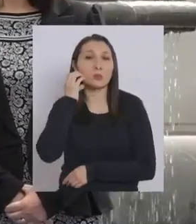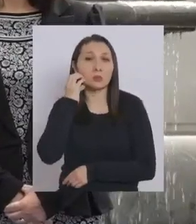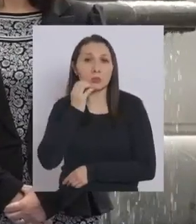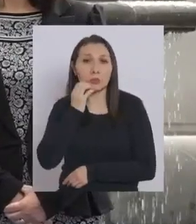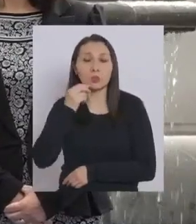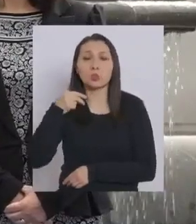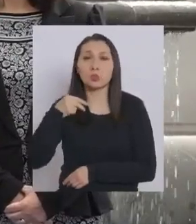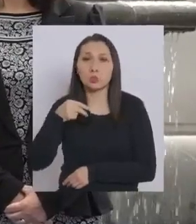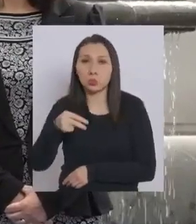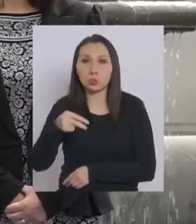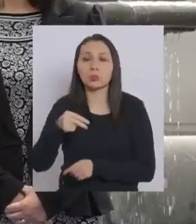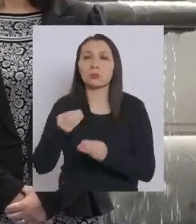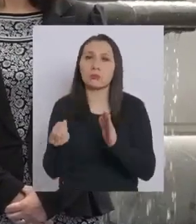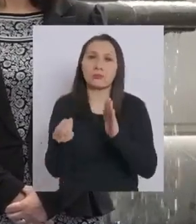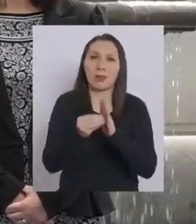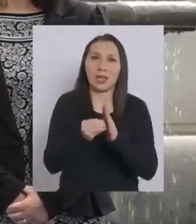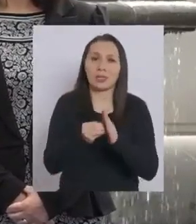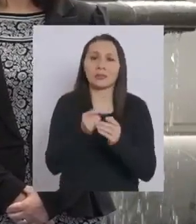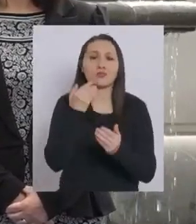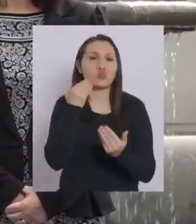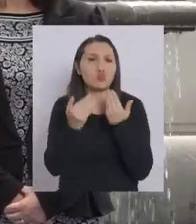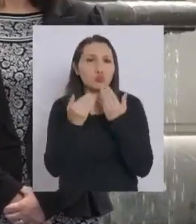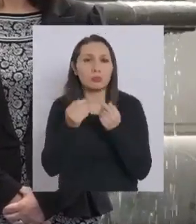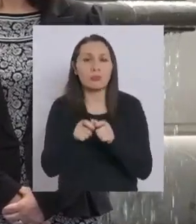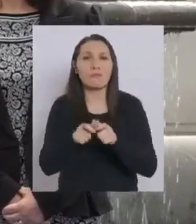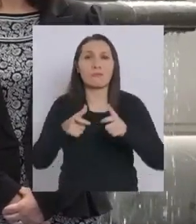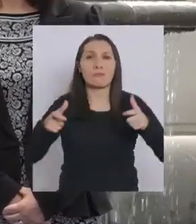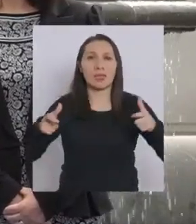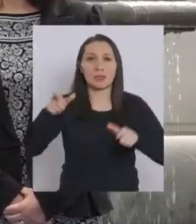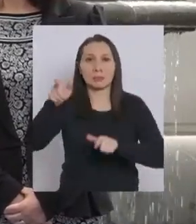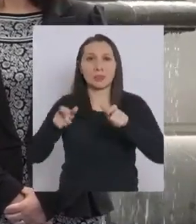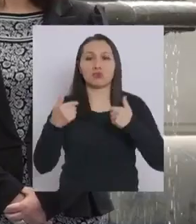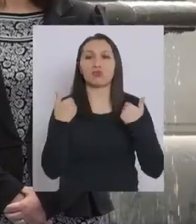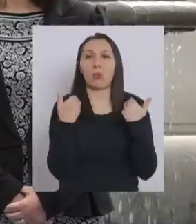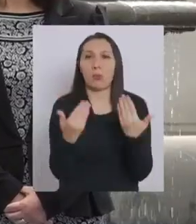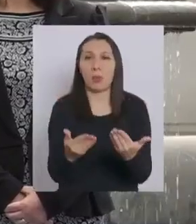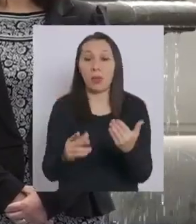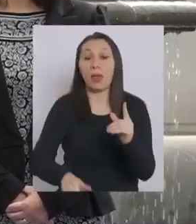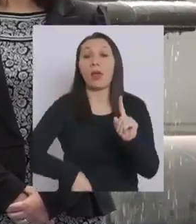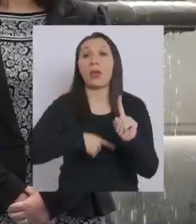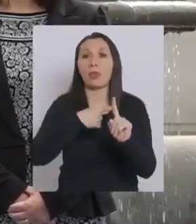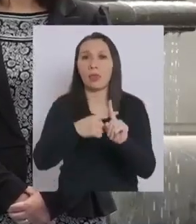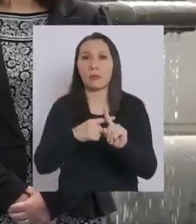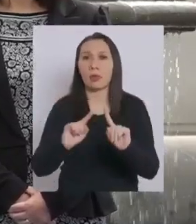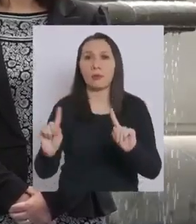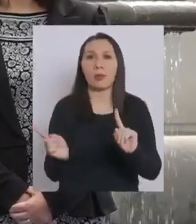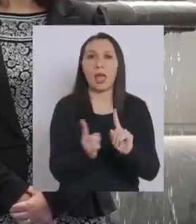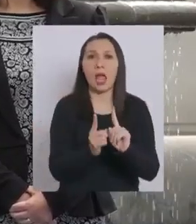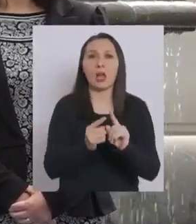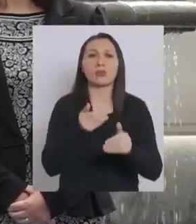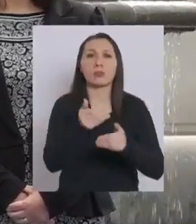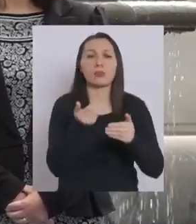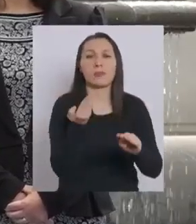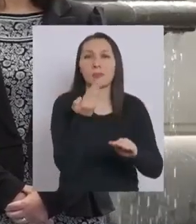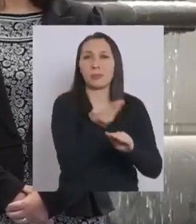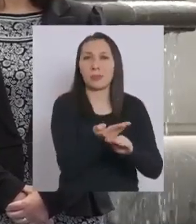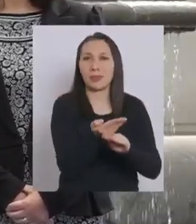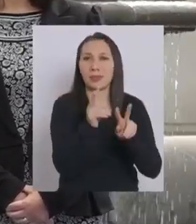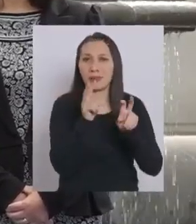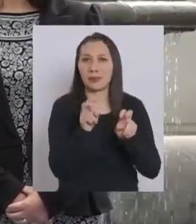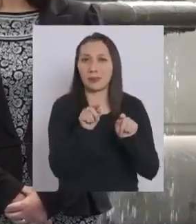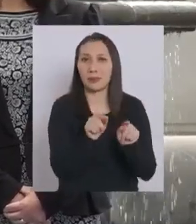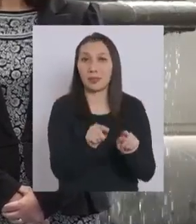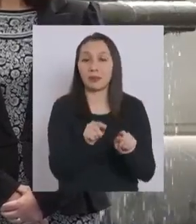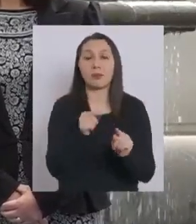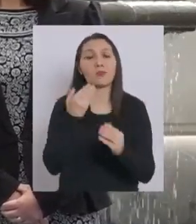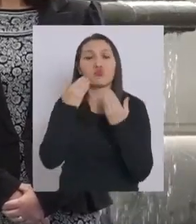se fortalece en sus beneficios, que amplía su cobertura y que además simplifica sus procedimientos.